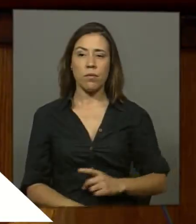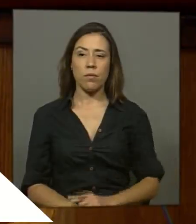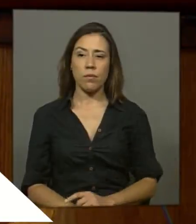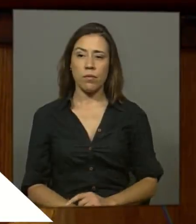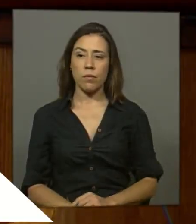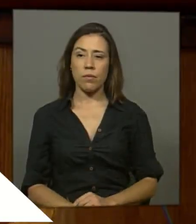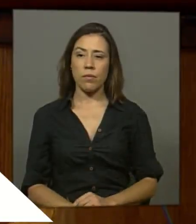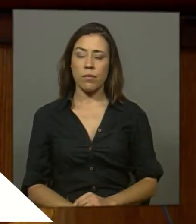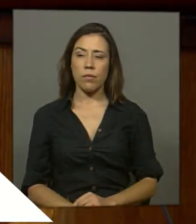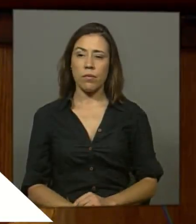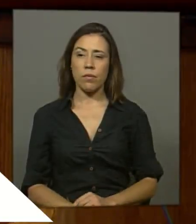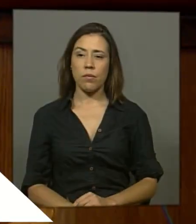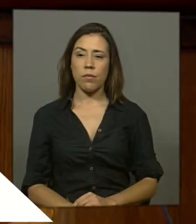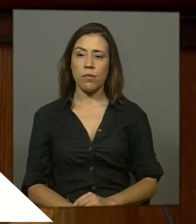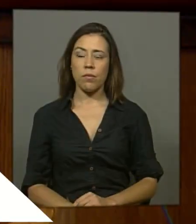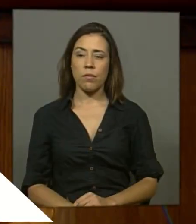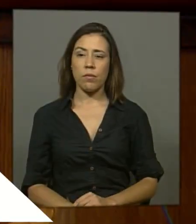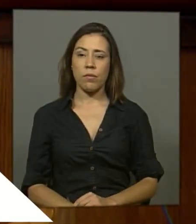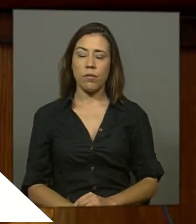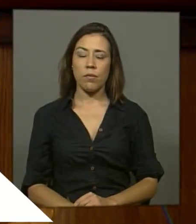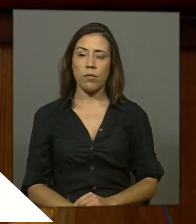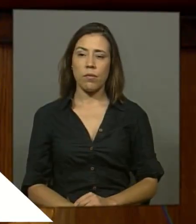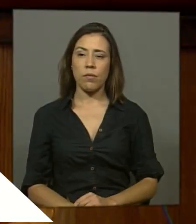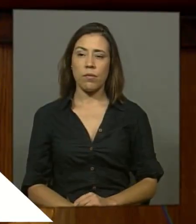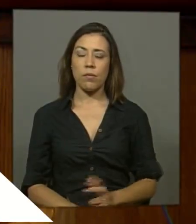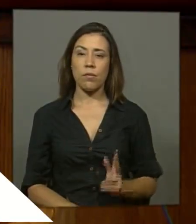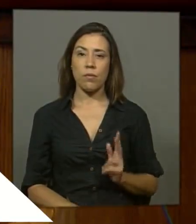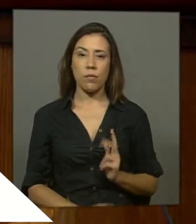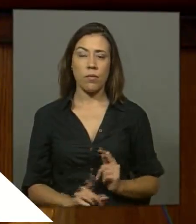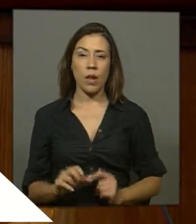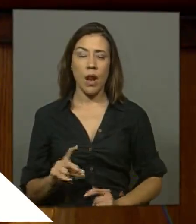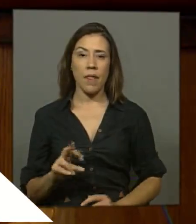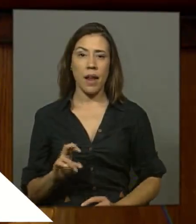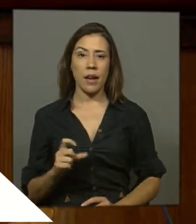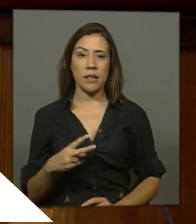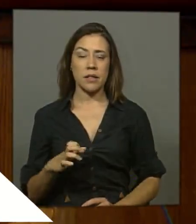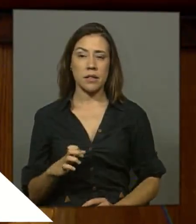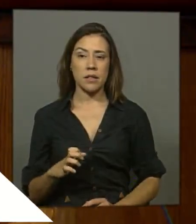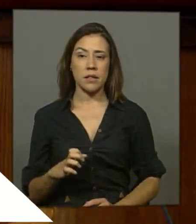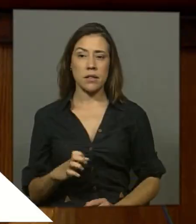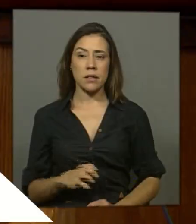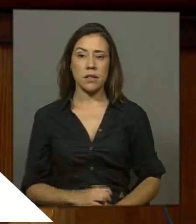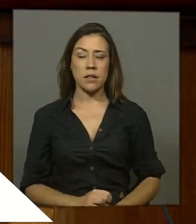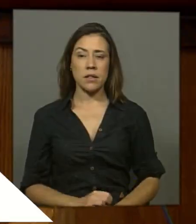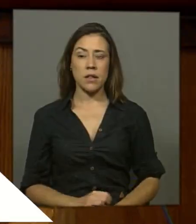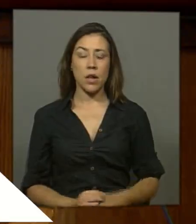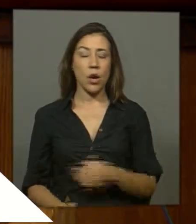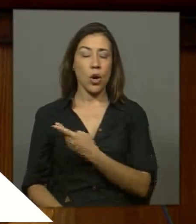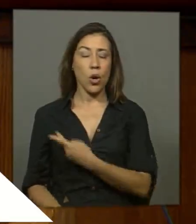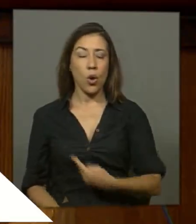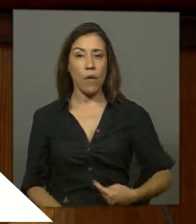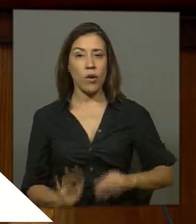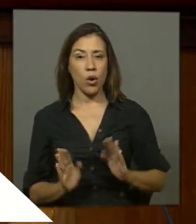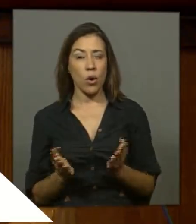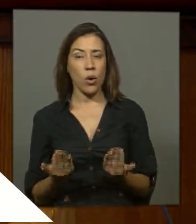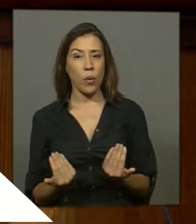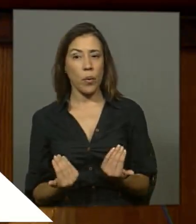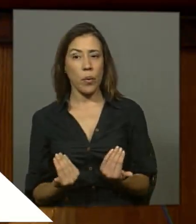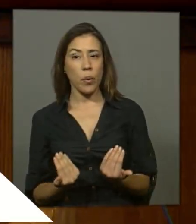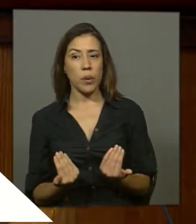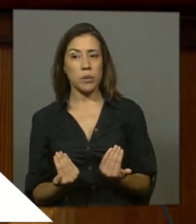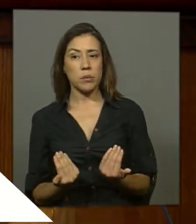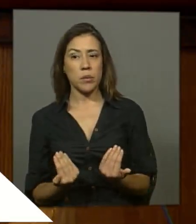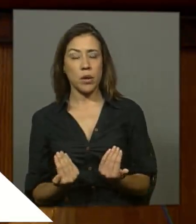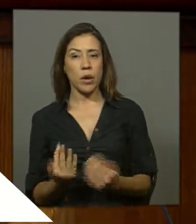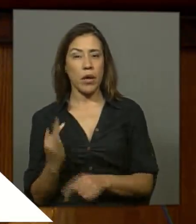diputado en el caso de Don el gobierno esperó